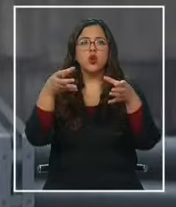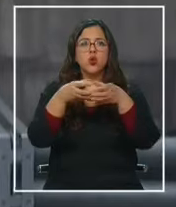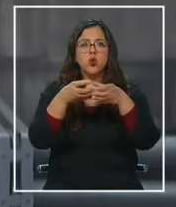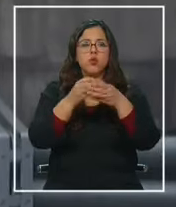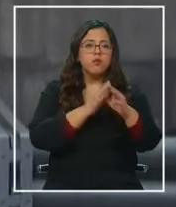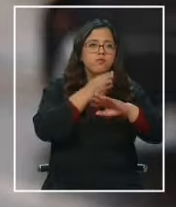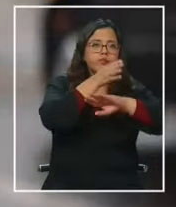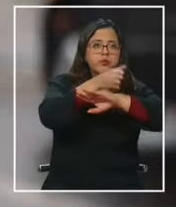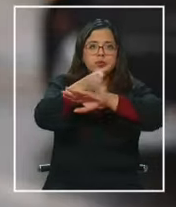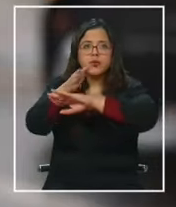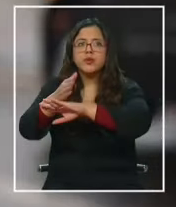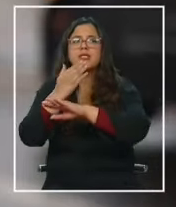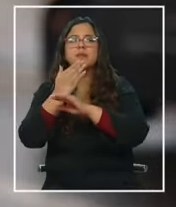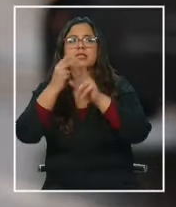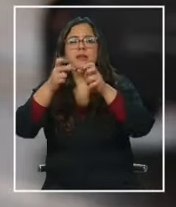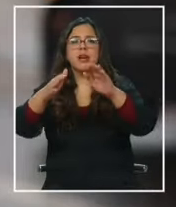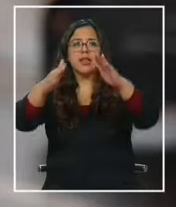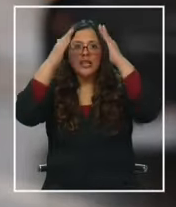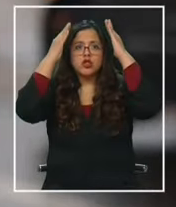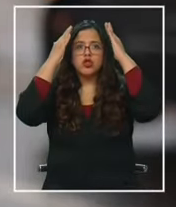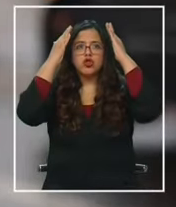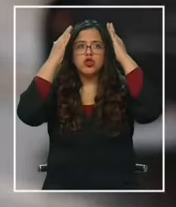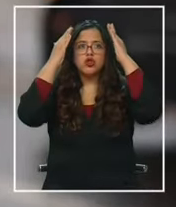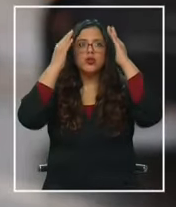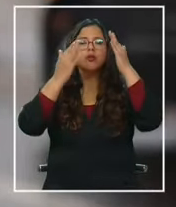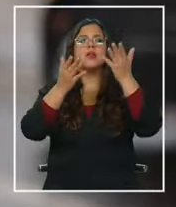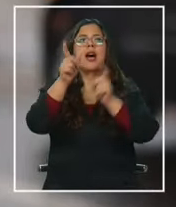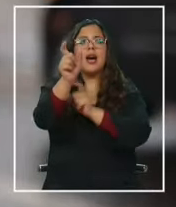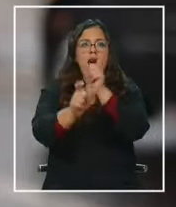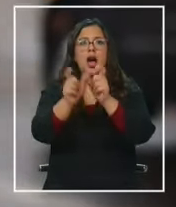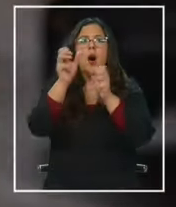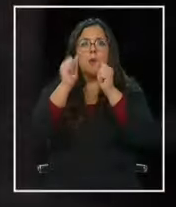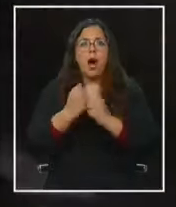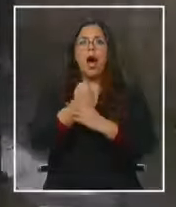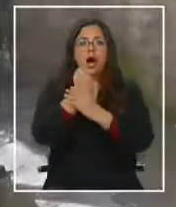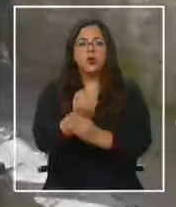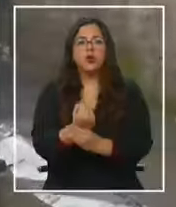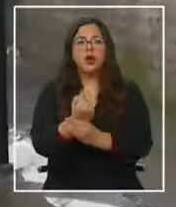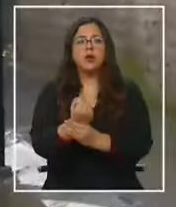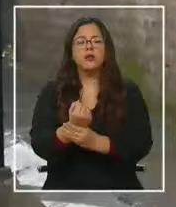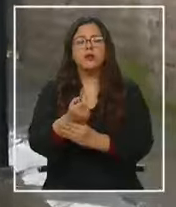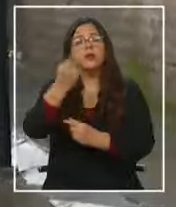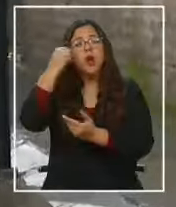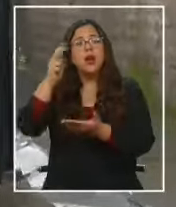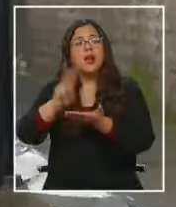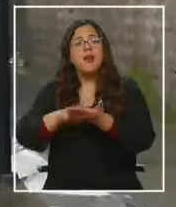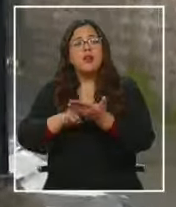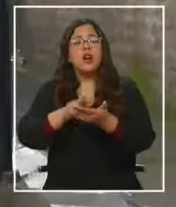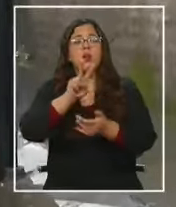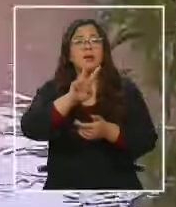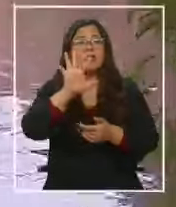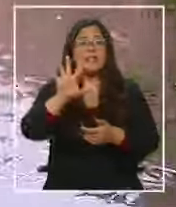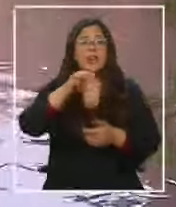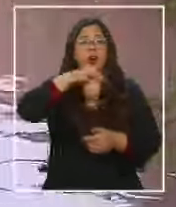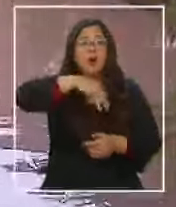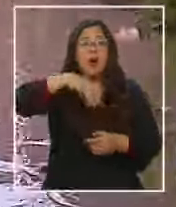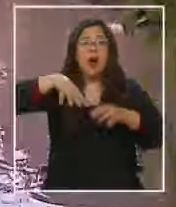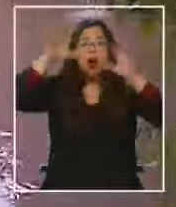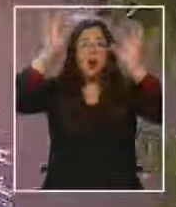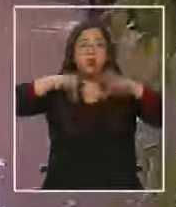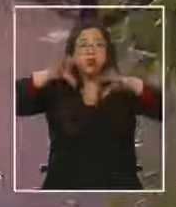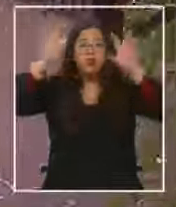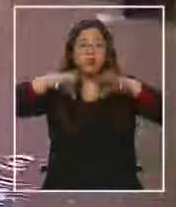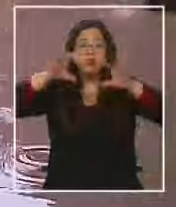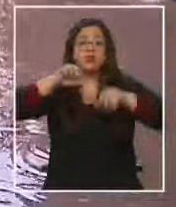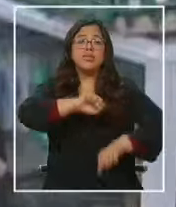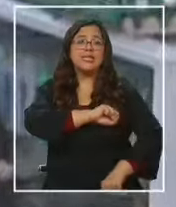en campo como nuestras líneas de atención al cliente para poder atender esta contingencia. Lo cierto es que con los 25 milímetros registrados